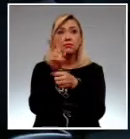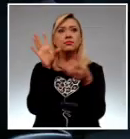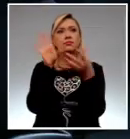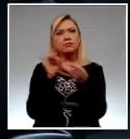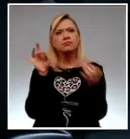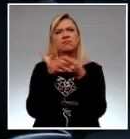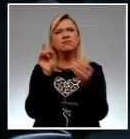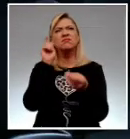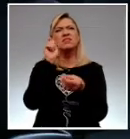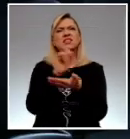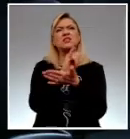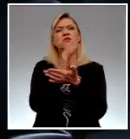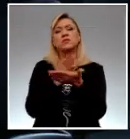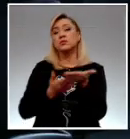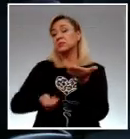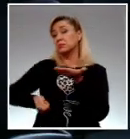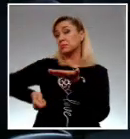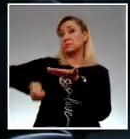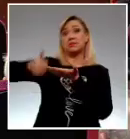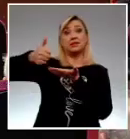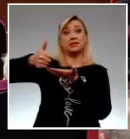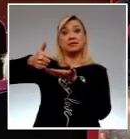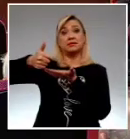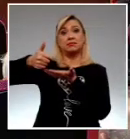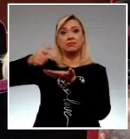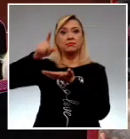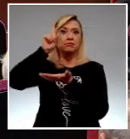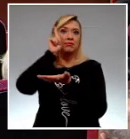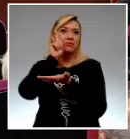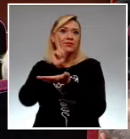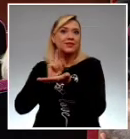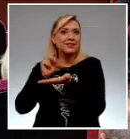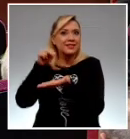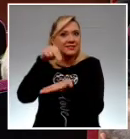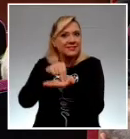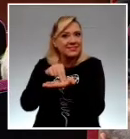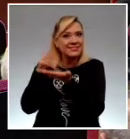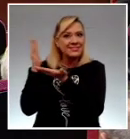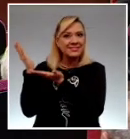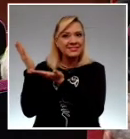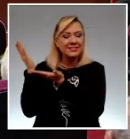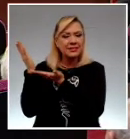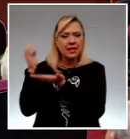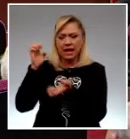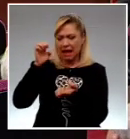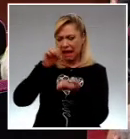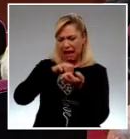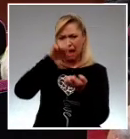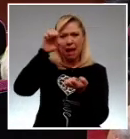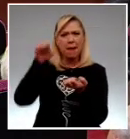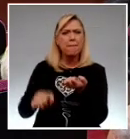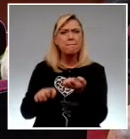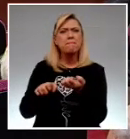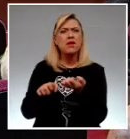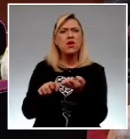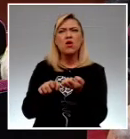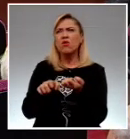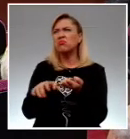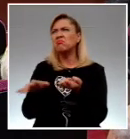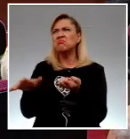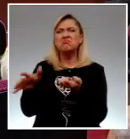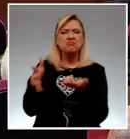por primera vez estuvo encabezado por una mujer el mejor ejemplo de que somos dignos